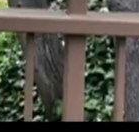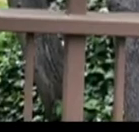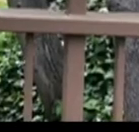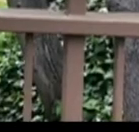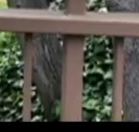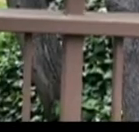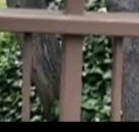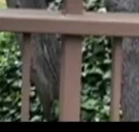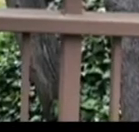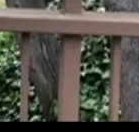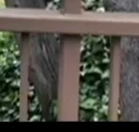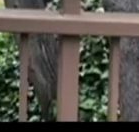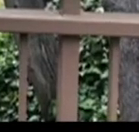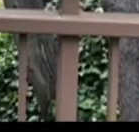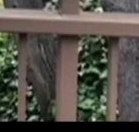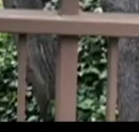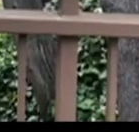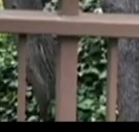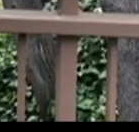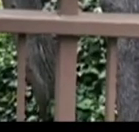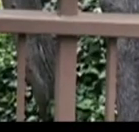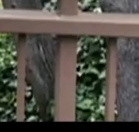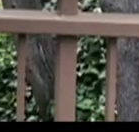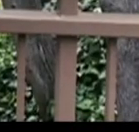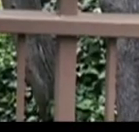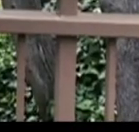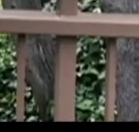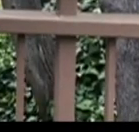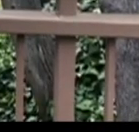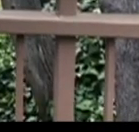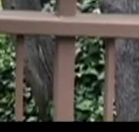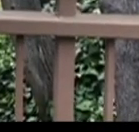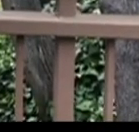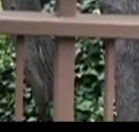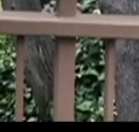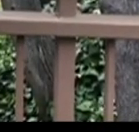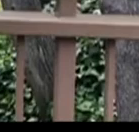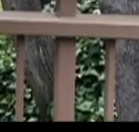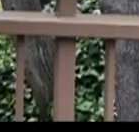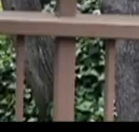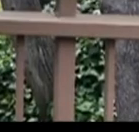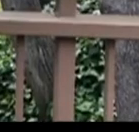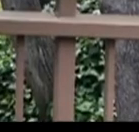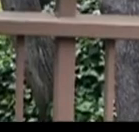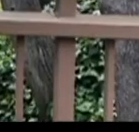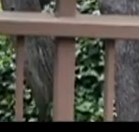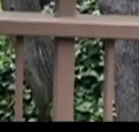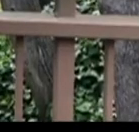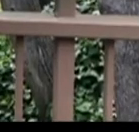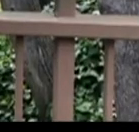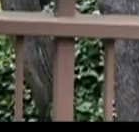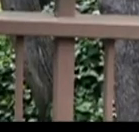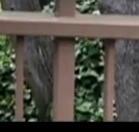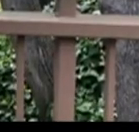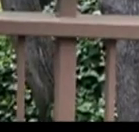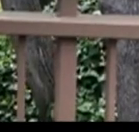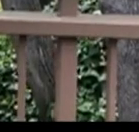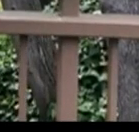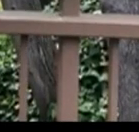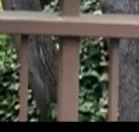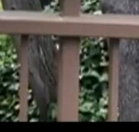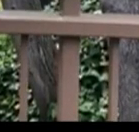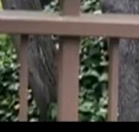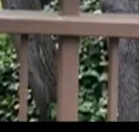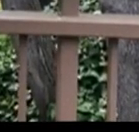15 años. Vamos a ver un poco de las palabras que nos dijeron algunos de los periodistas que están acudiendo a ese taller de